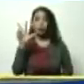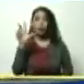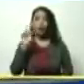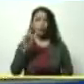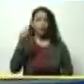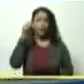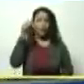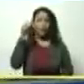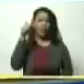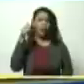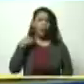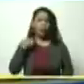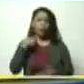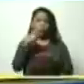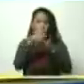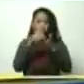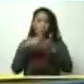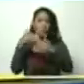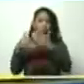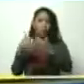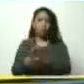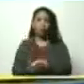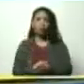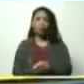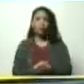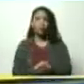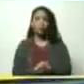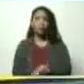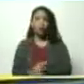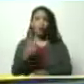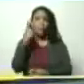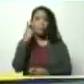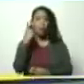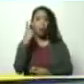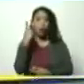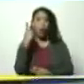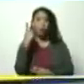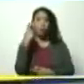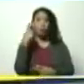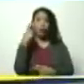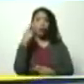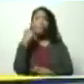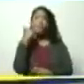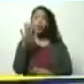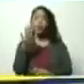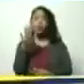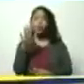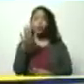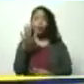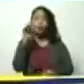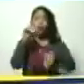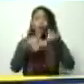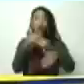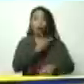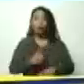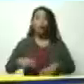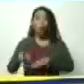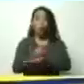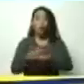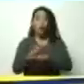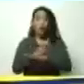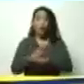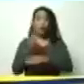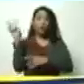bien está bien pero para irlas anotando poco a poco chévere la primera es si de cara a las venideras elecciones presidenciales el gobierno venezolano está